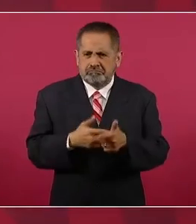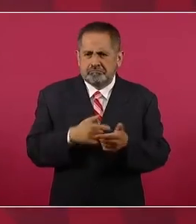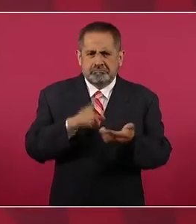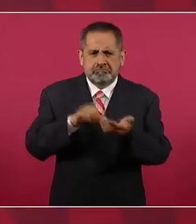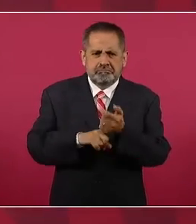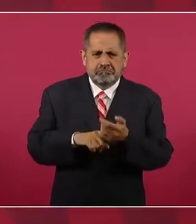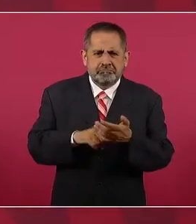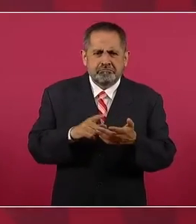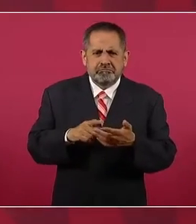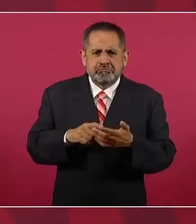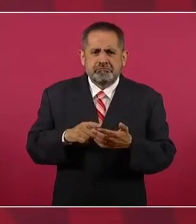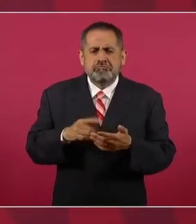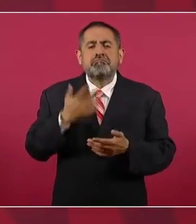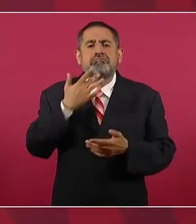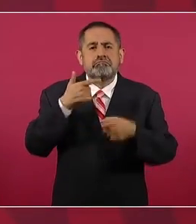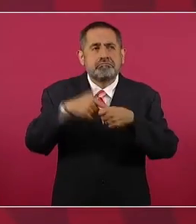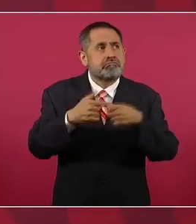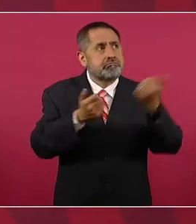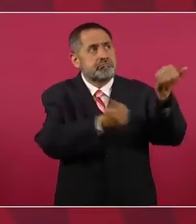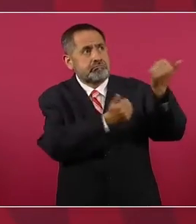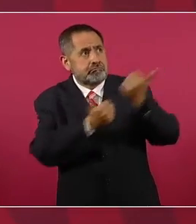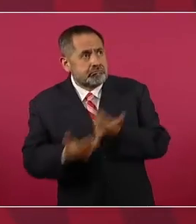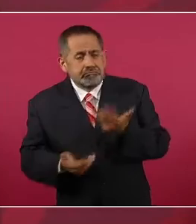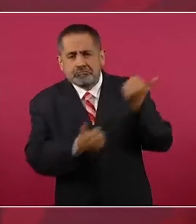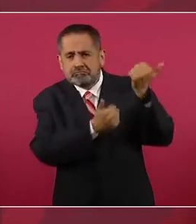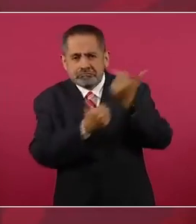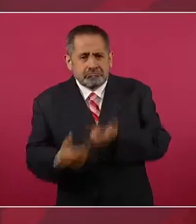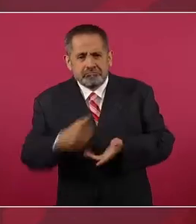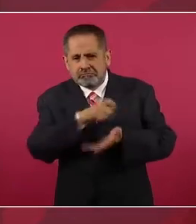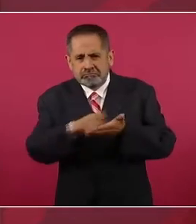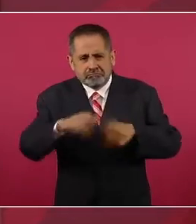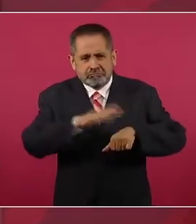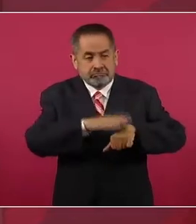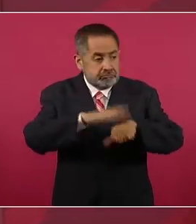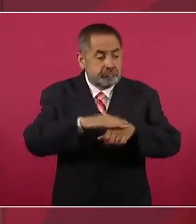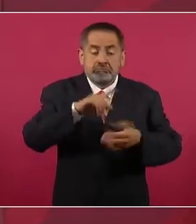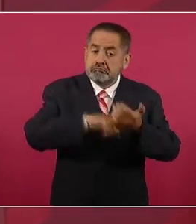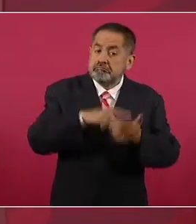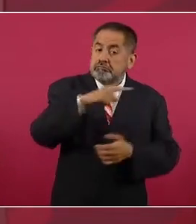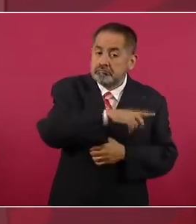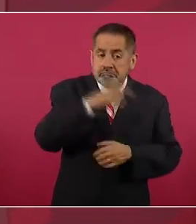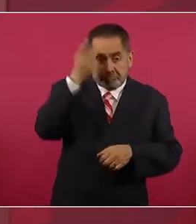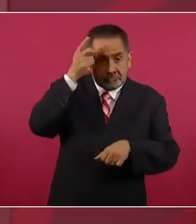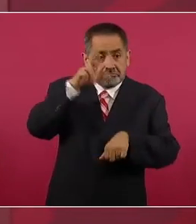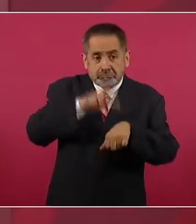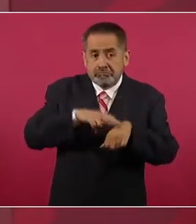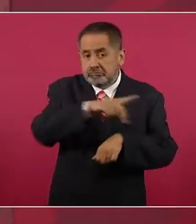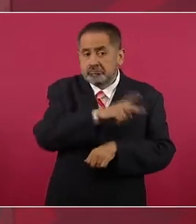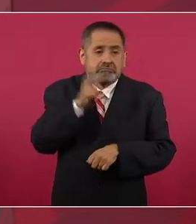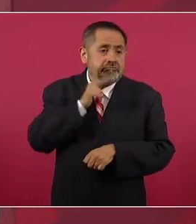creciendo la importación de gasolina cuando estaba de director de Pemex, de Calderón.